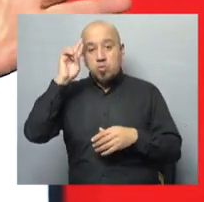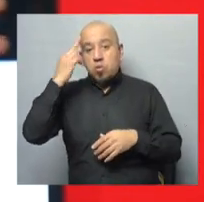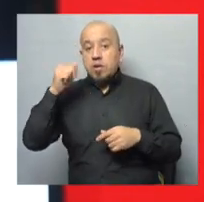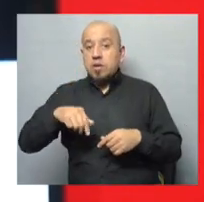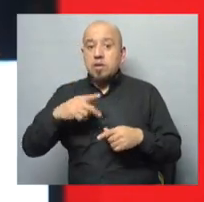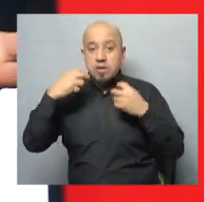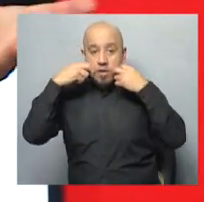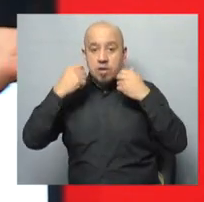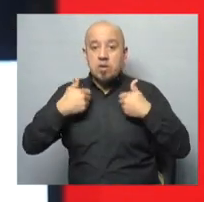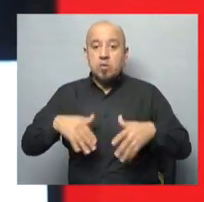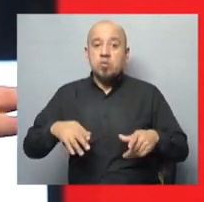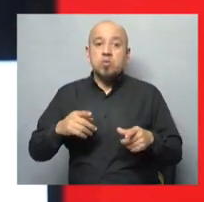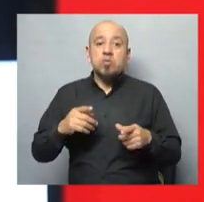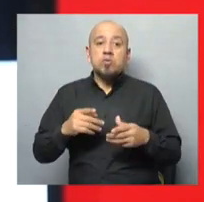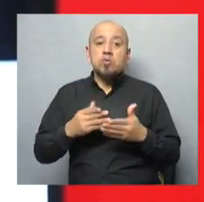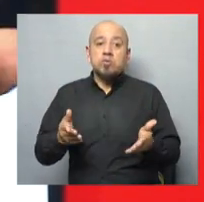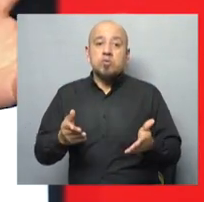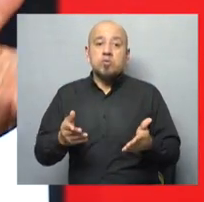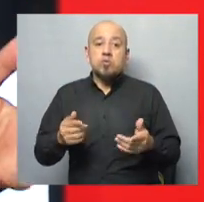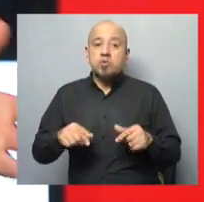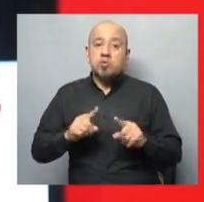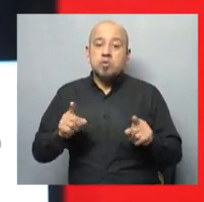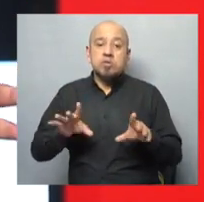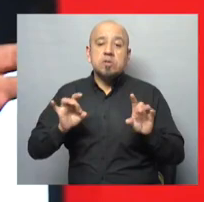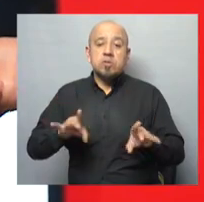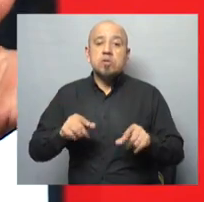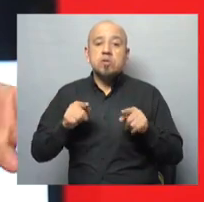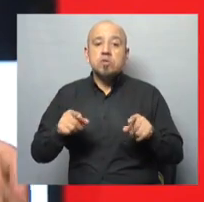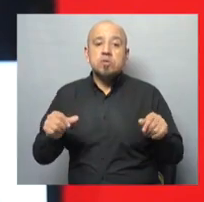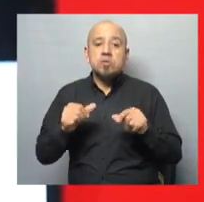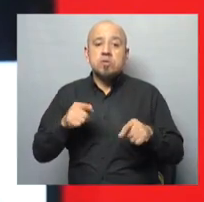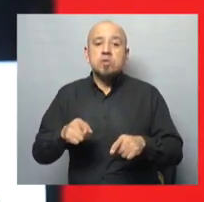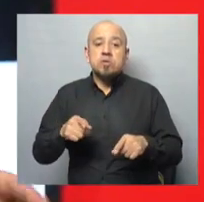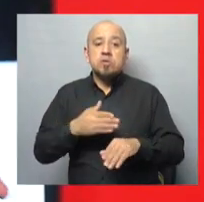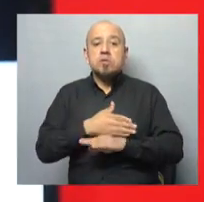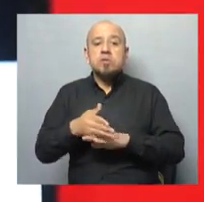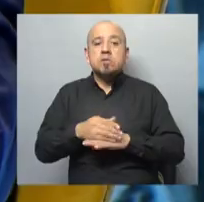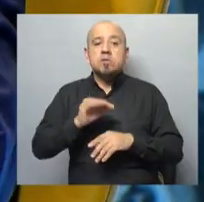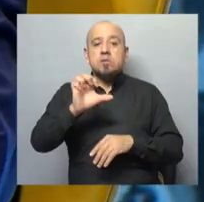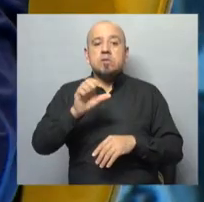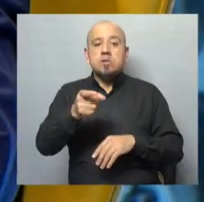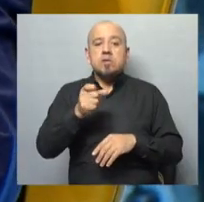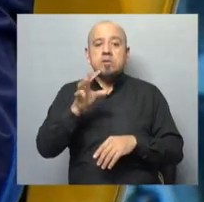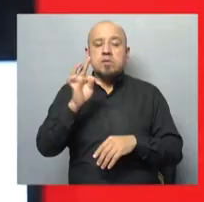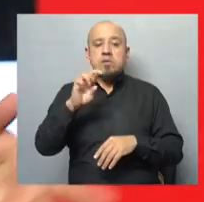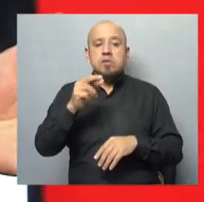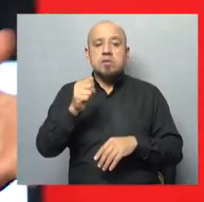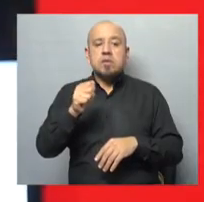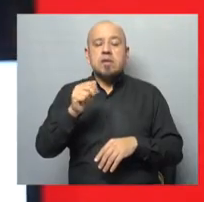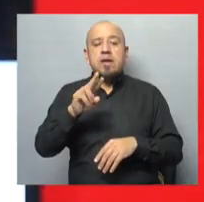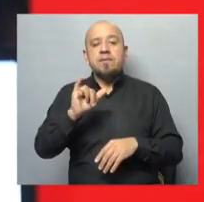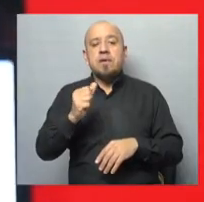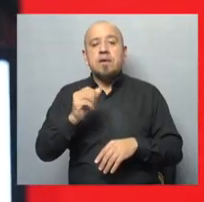el desnudo no es no es no es no está naturalizado yo hice esa y después si se extraviada a la obra de manera pércovich que está hacia un desnudo